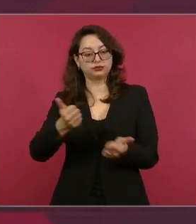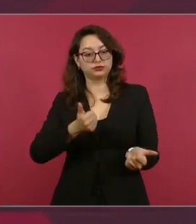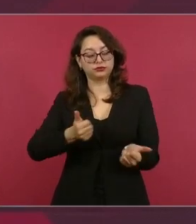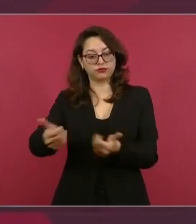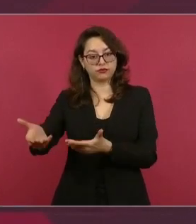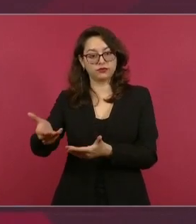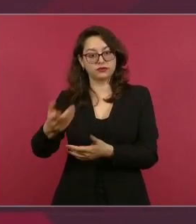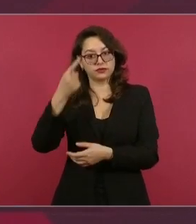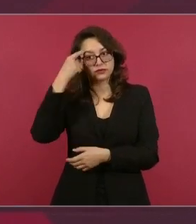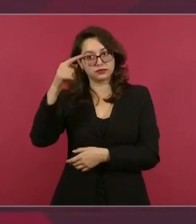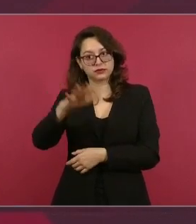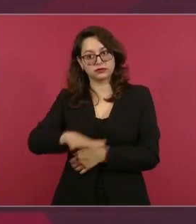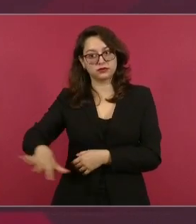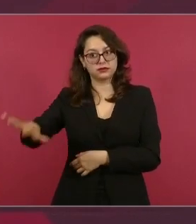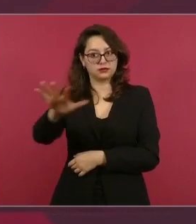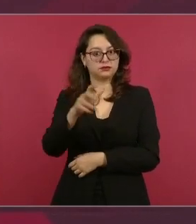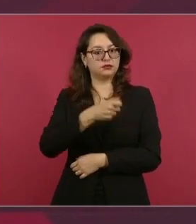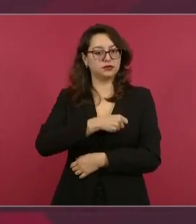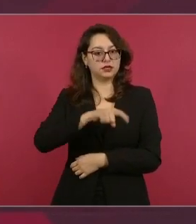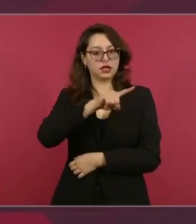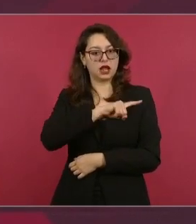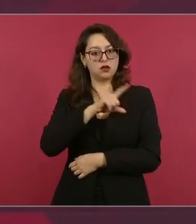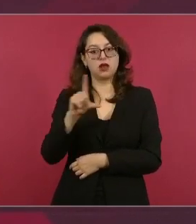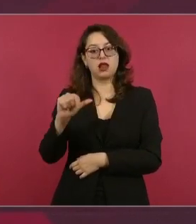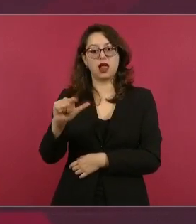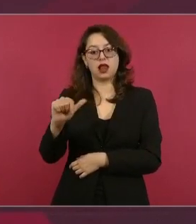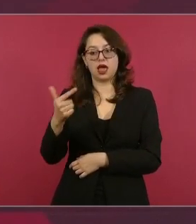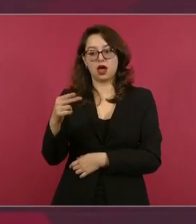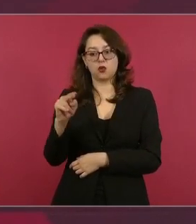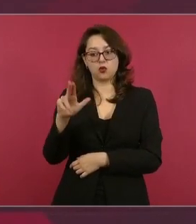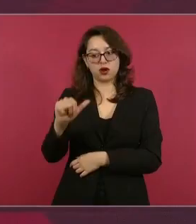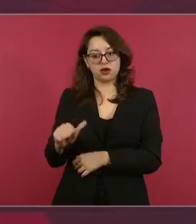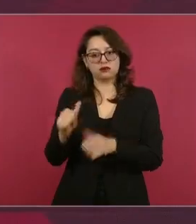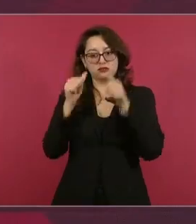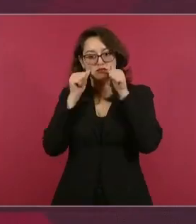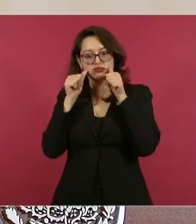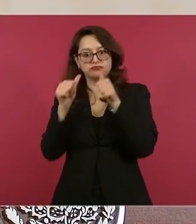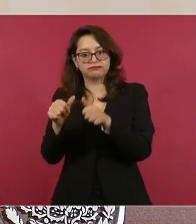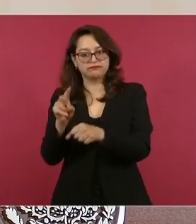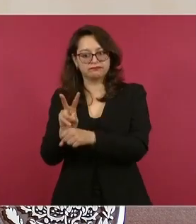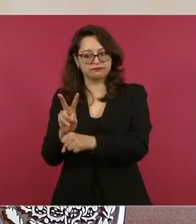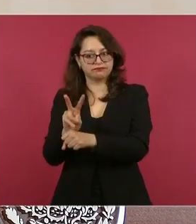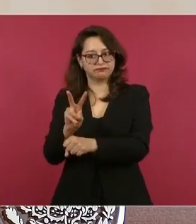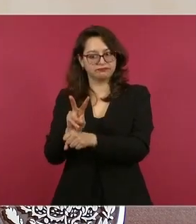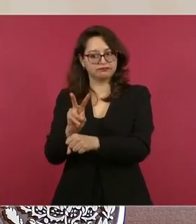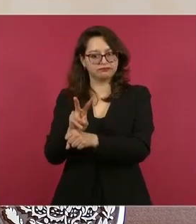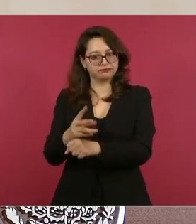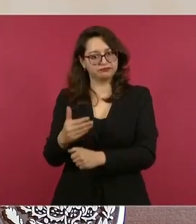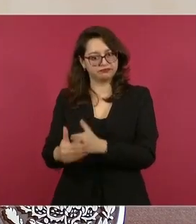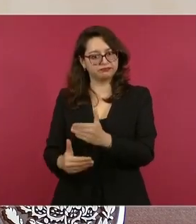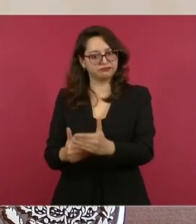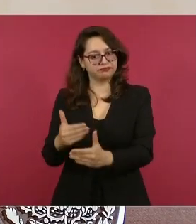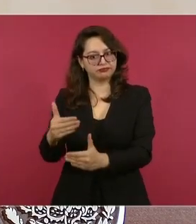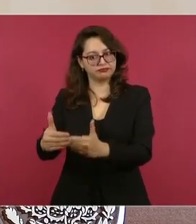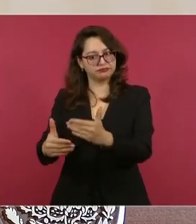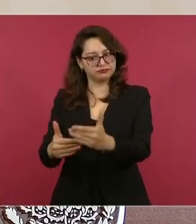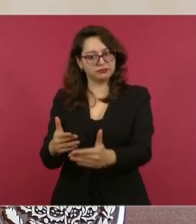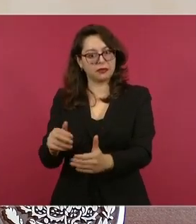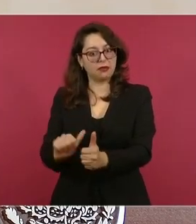agua saludable para La Laguna, porque no quiero que eso… Supuesto. Se nos vaya